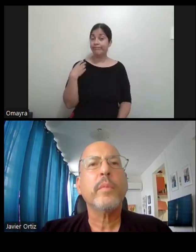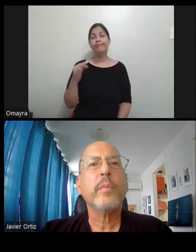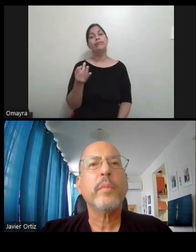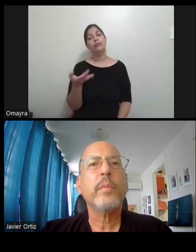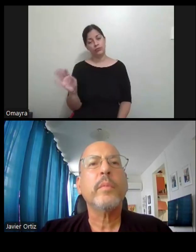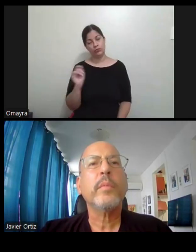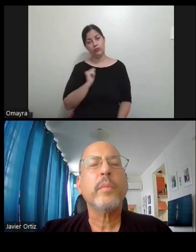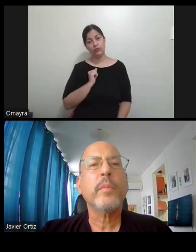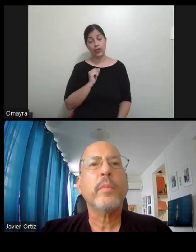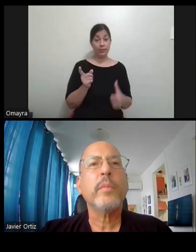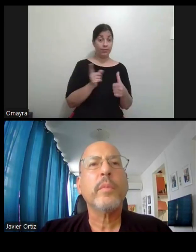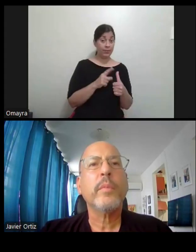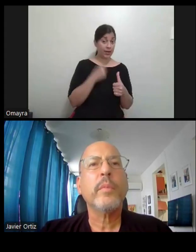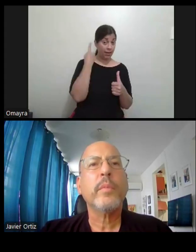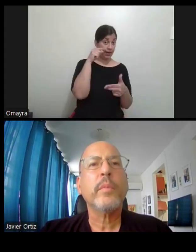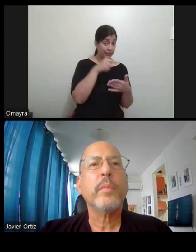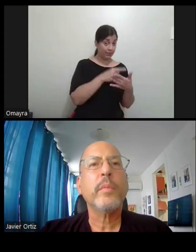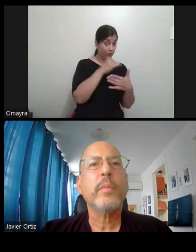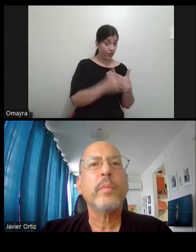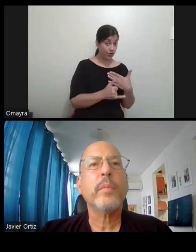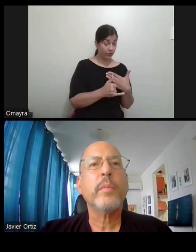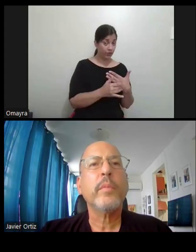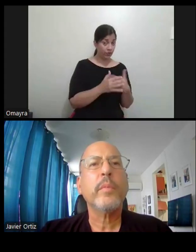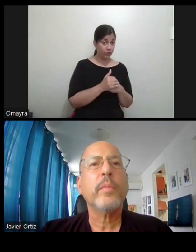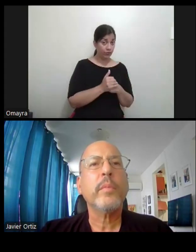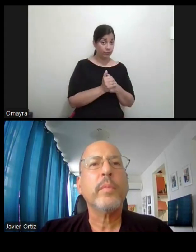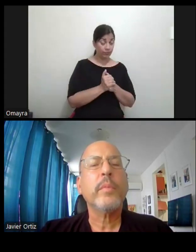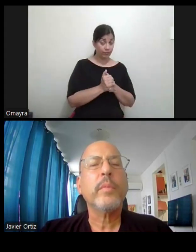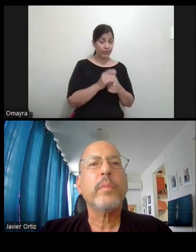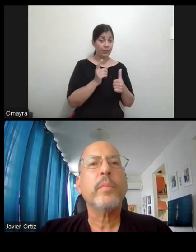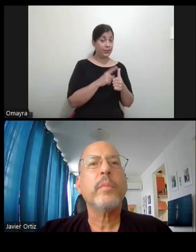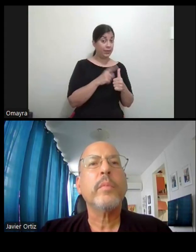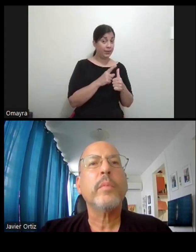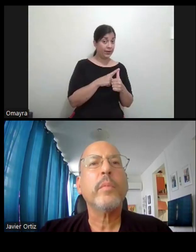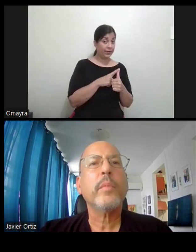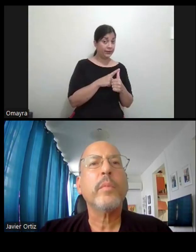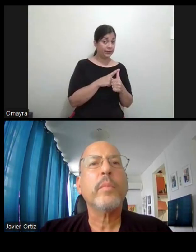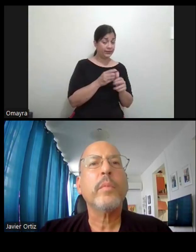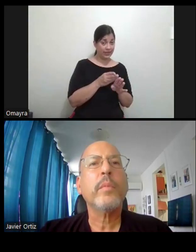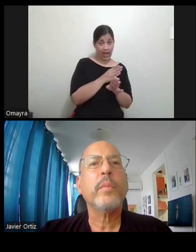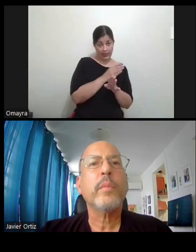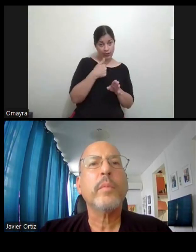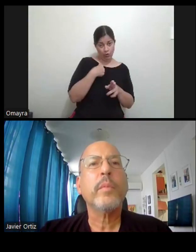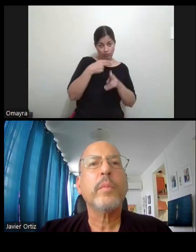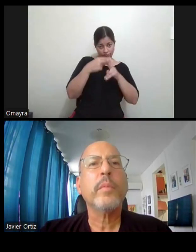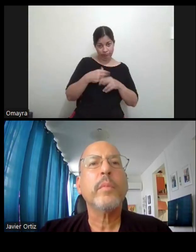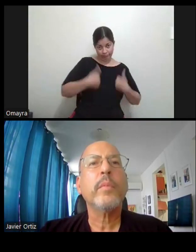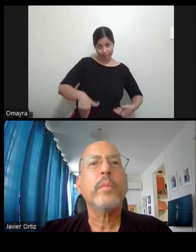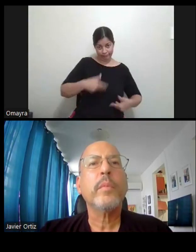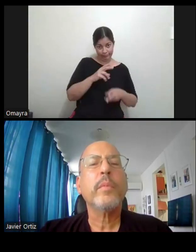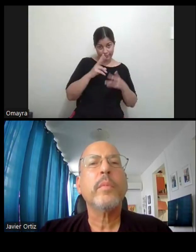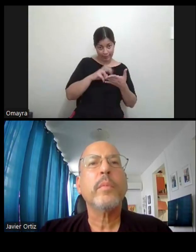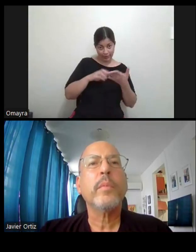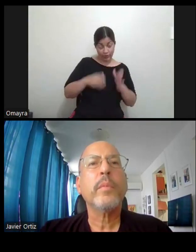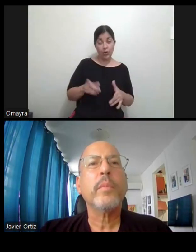La primera que hice para ese proyecto, la primera que hice antes de yo llamarme investigadora en cine, fue una